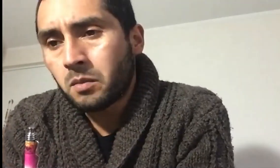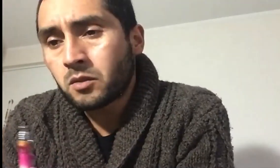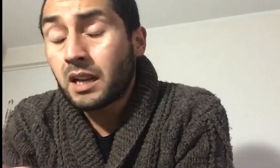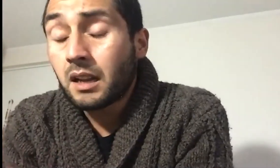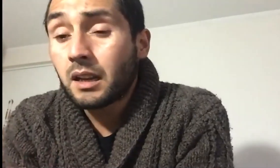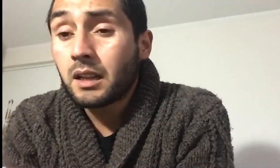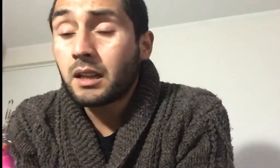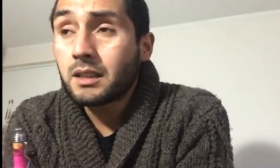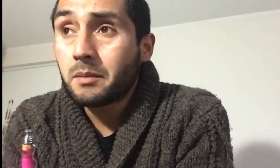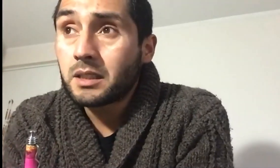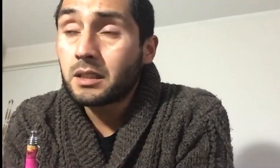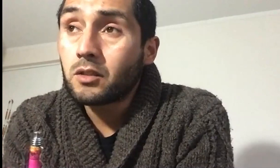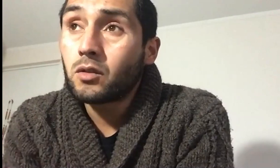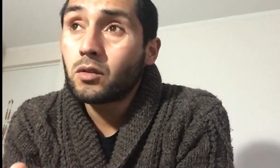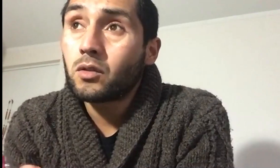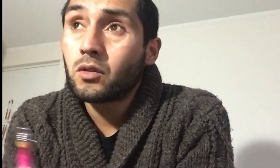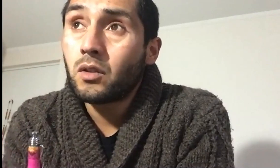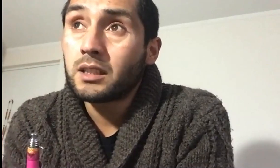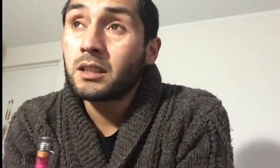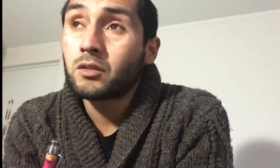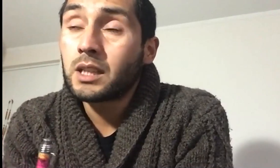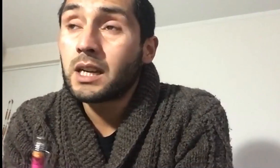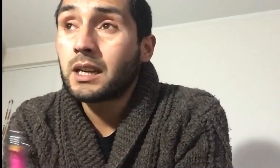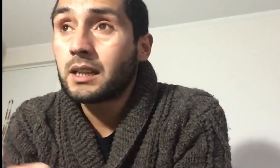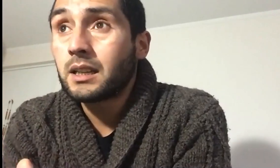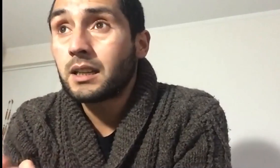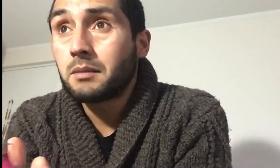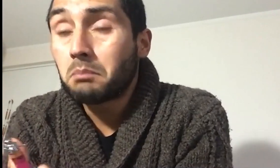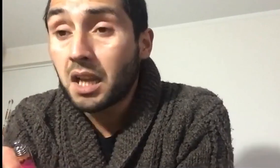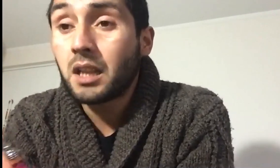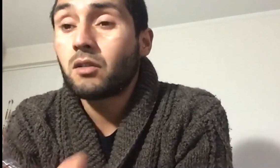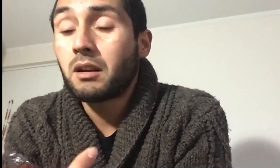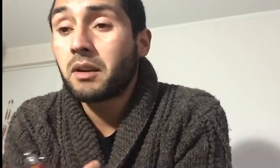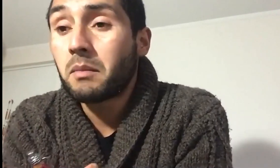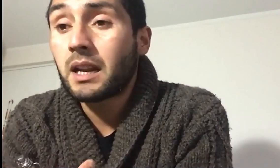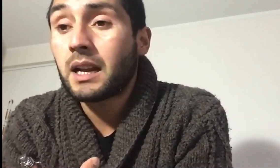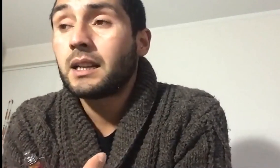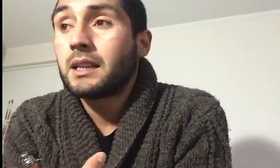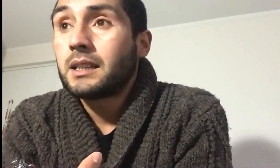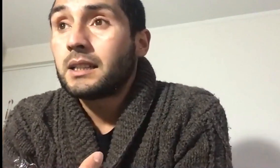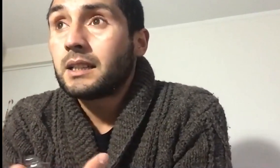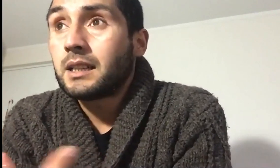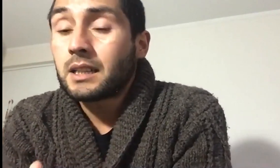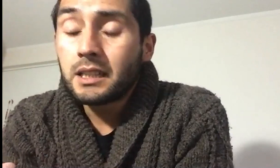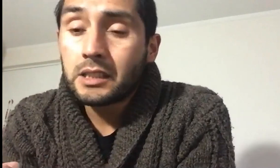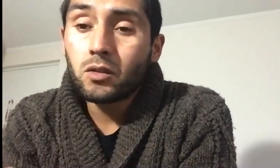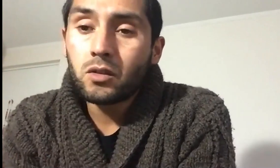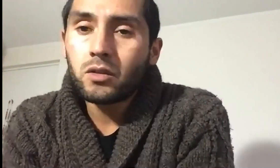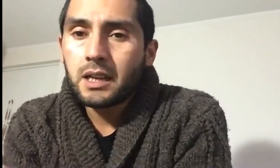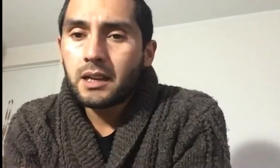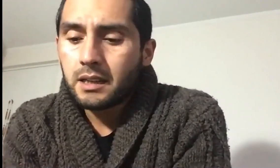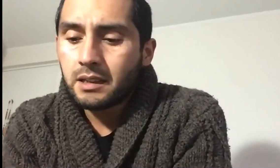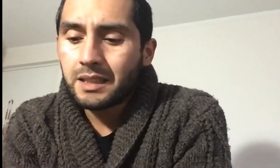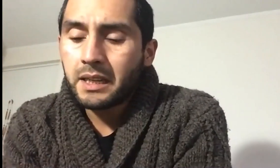terapeutas ocupacionales, llámese psicólogos, asistentes sociales, médicos, enfermeras,